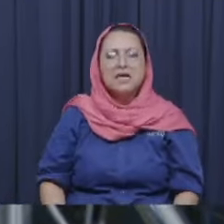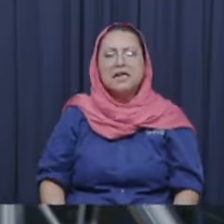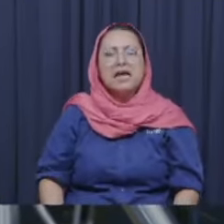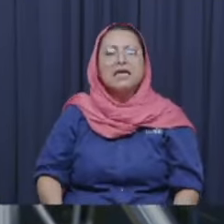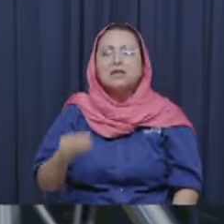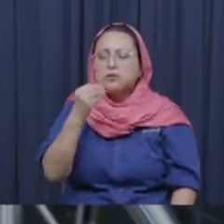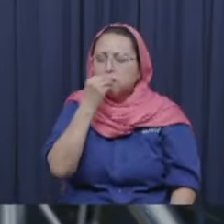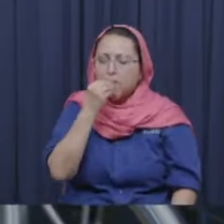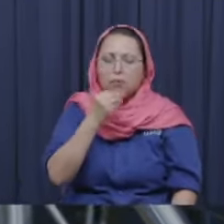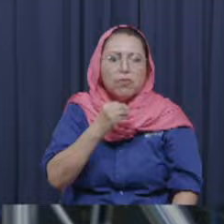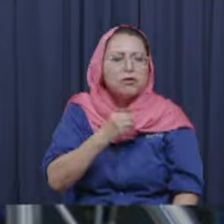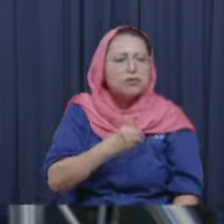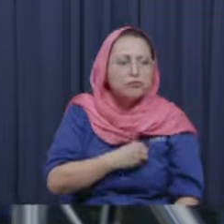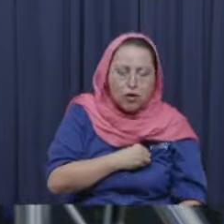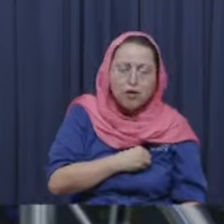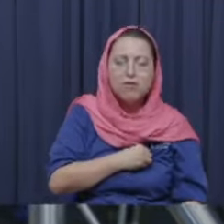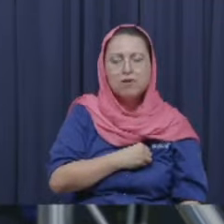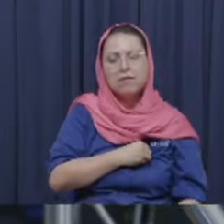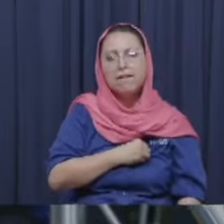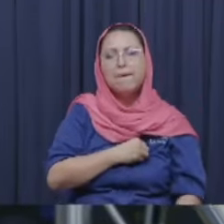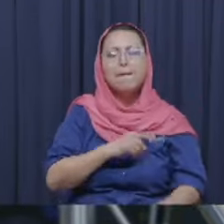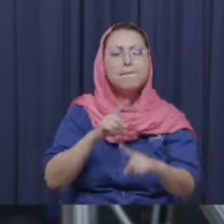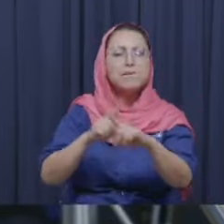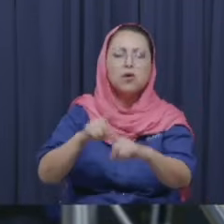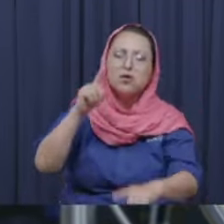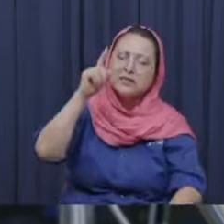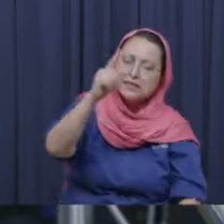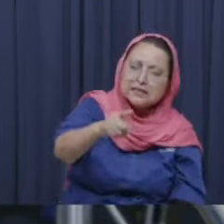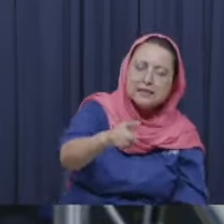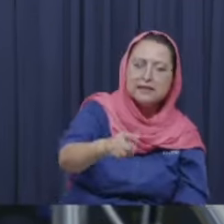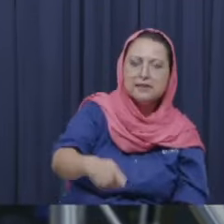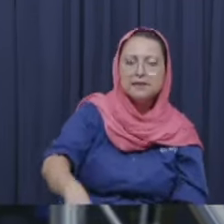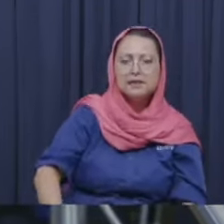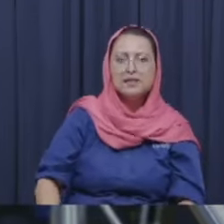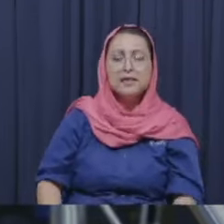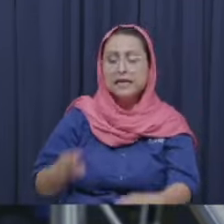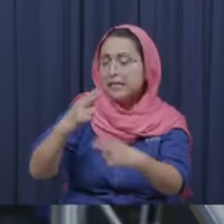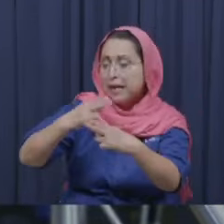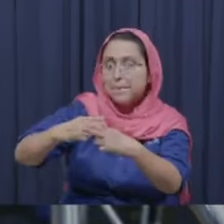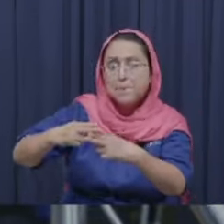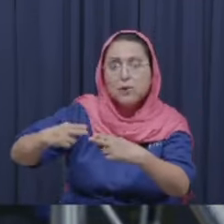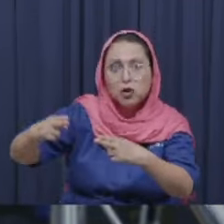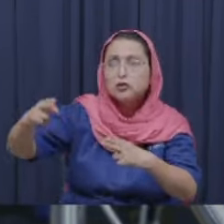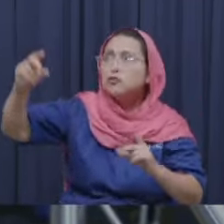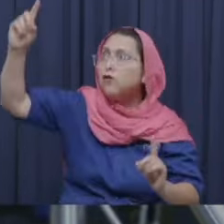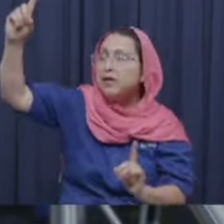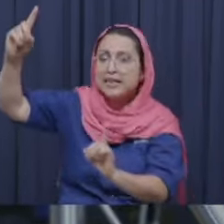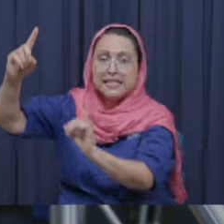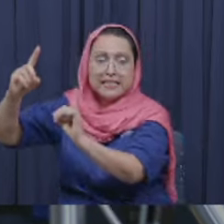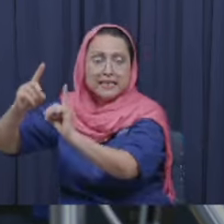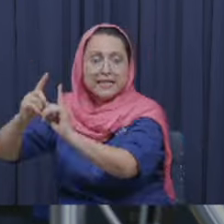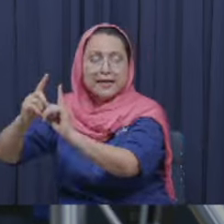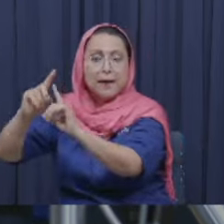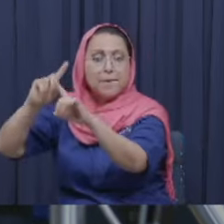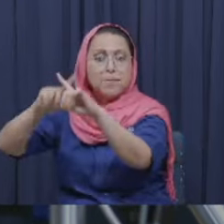una historia de amor y termina con una historia de amor cuando él viene por los que ama. ¿Para qué? Para que no sufran.